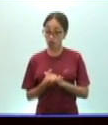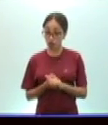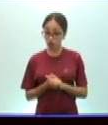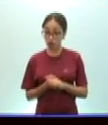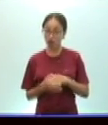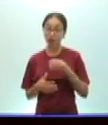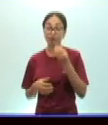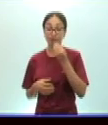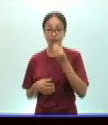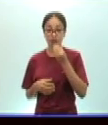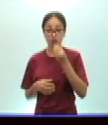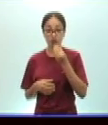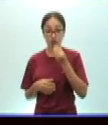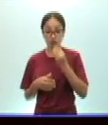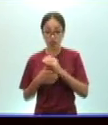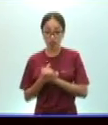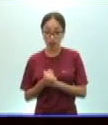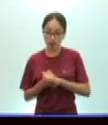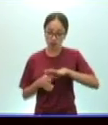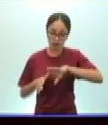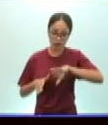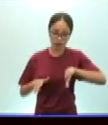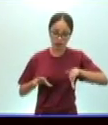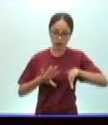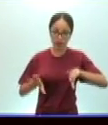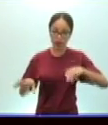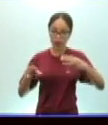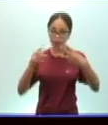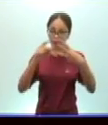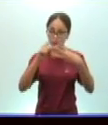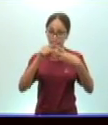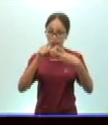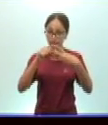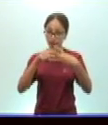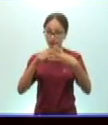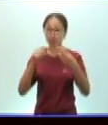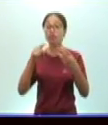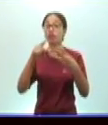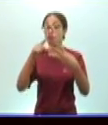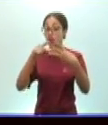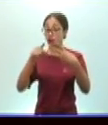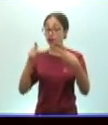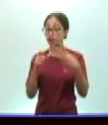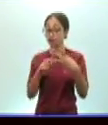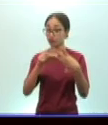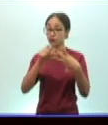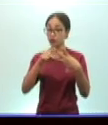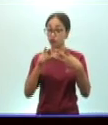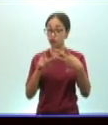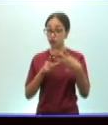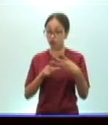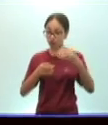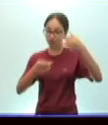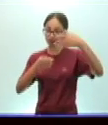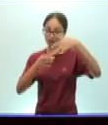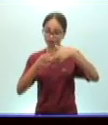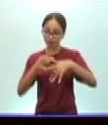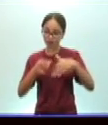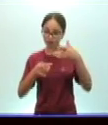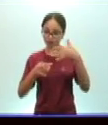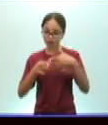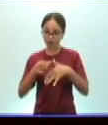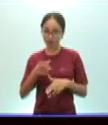podemos aplicar la decantación y en los otros 2 casos podemos aplicar la filtración. Por